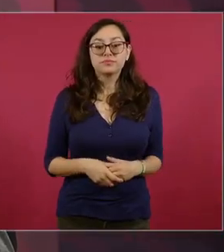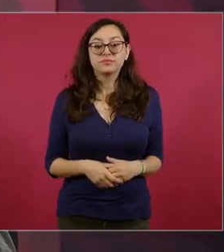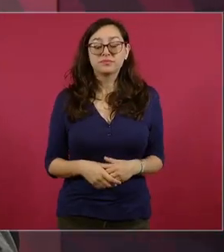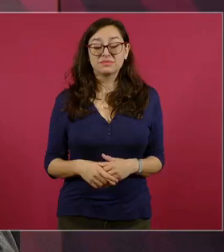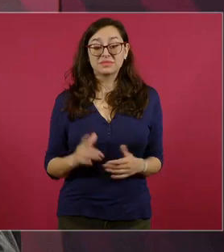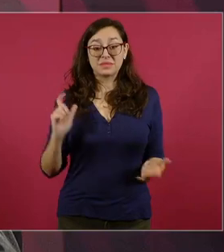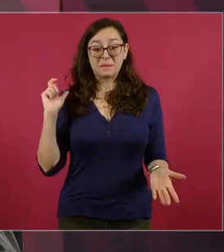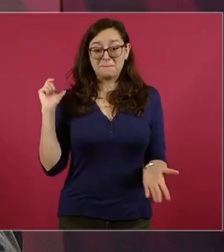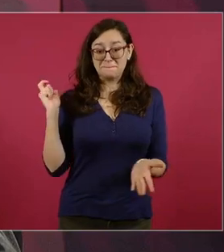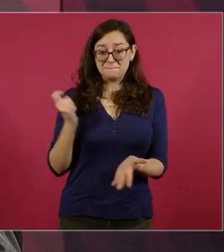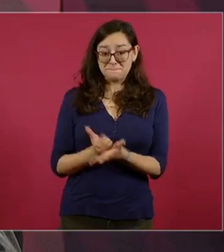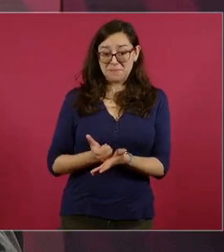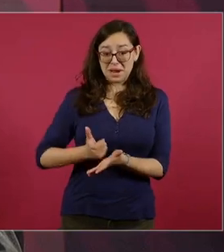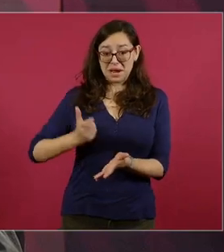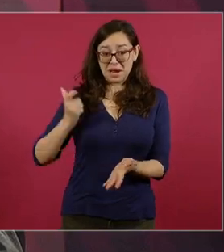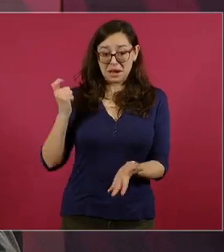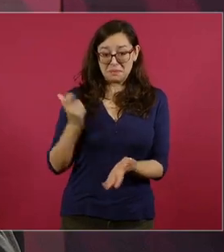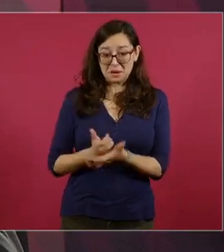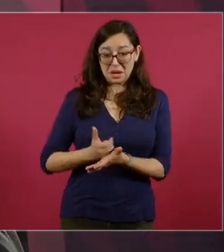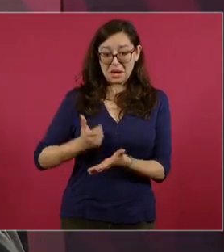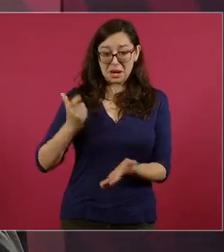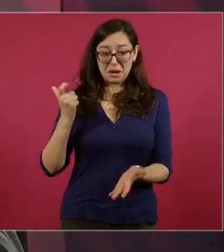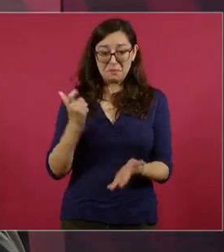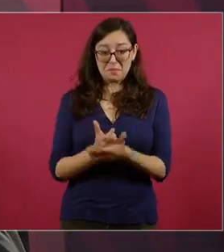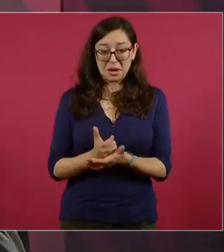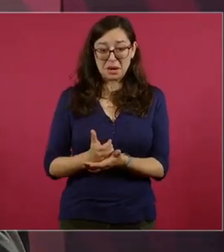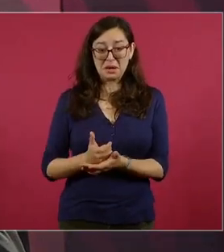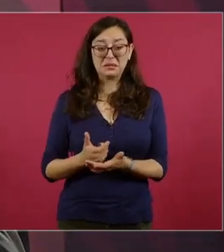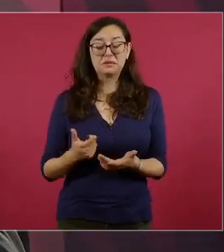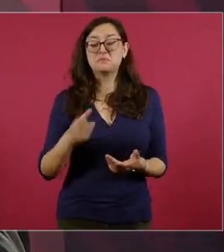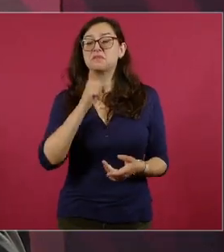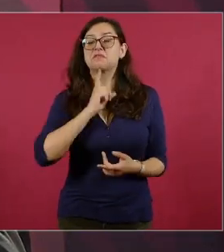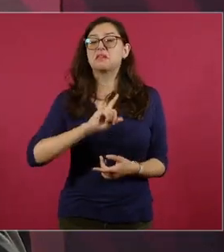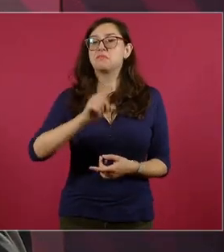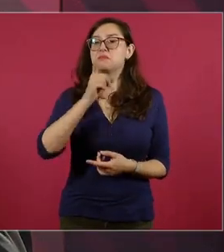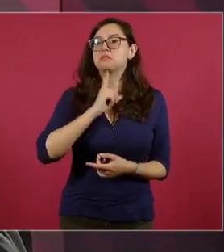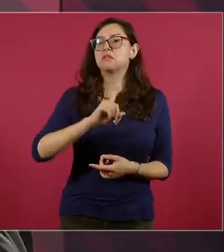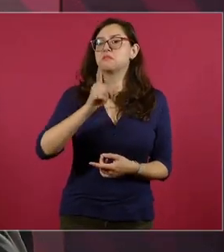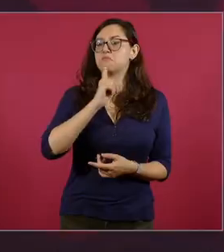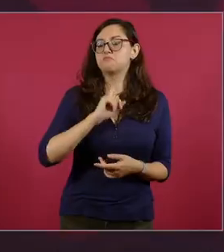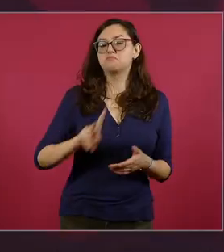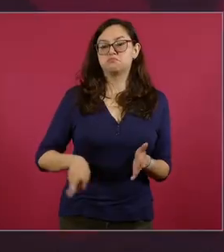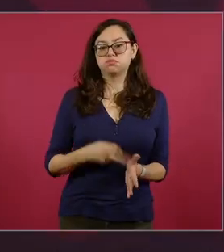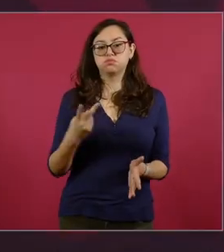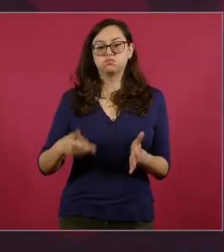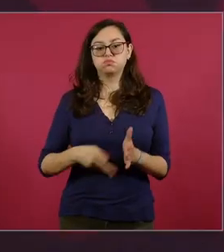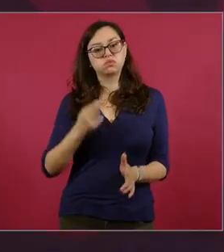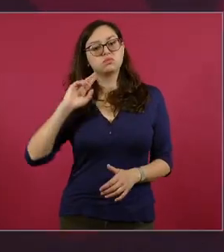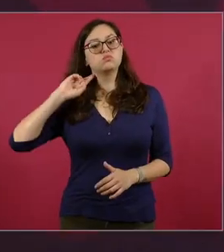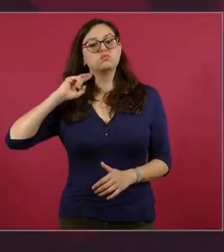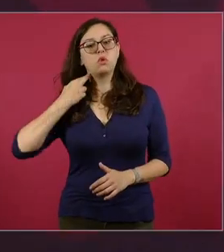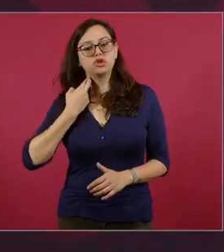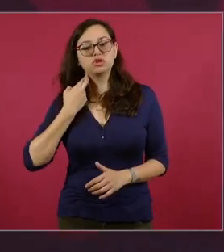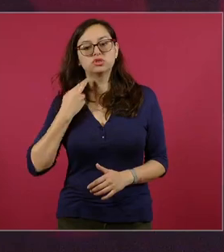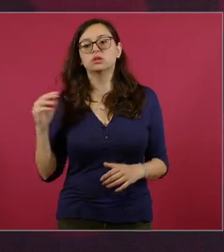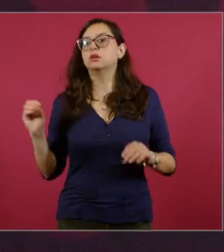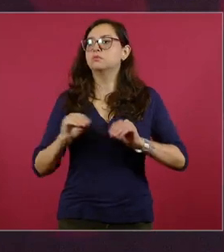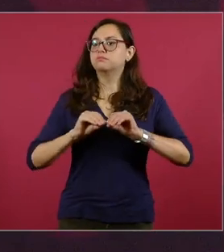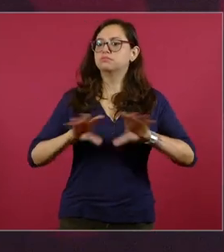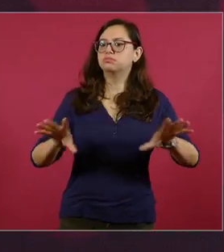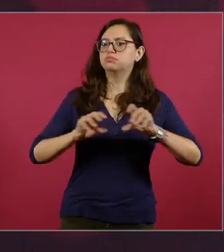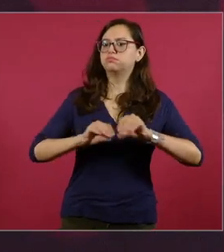pagaban para repetir mentiras con robots.